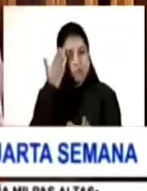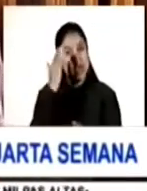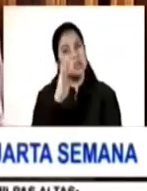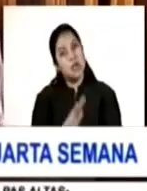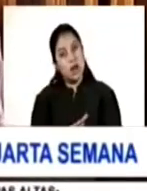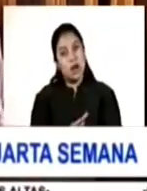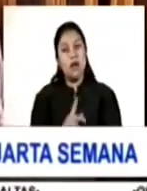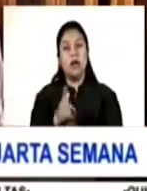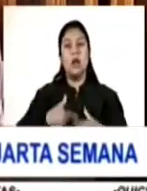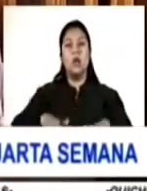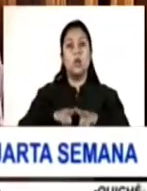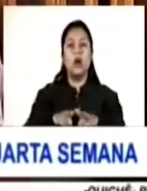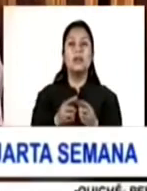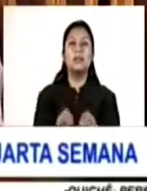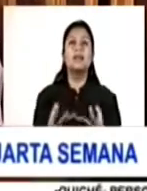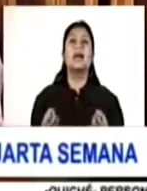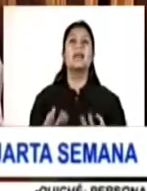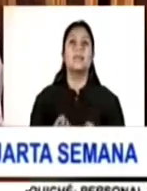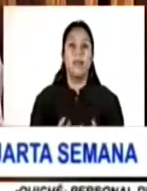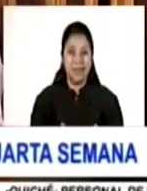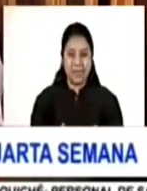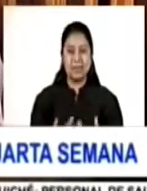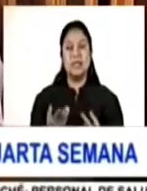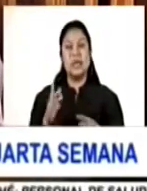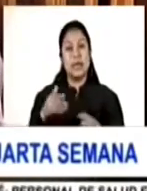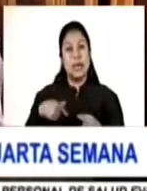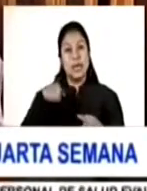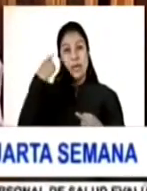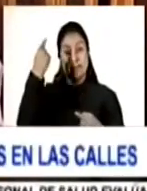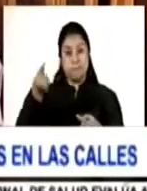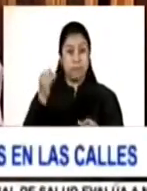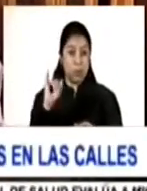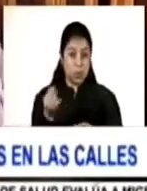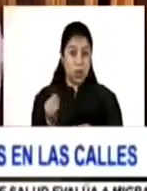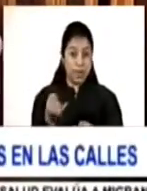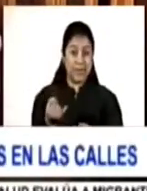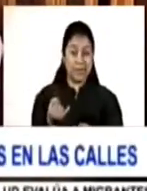mañana en el área de Zacatepeques y pasado mañana en el área de